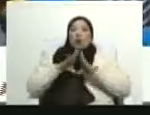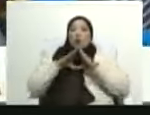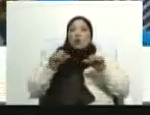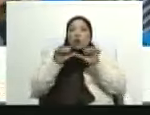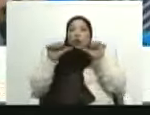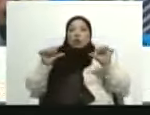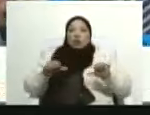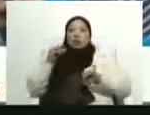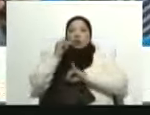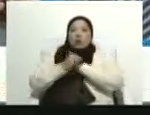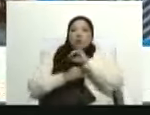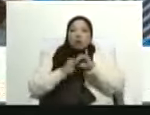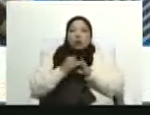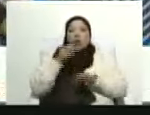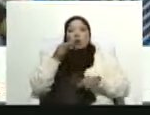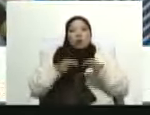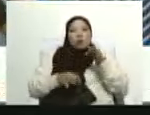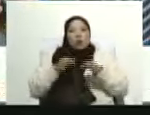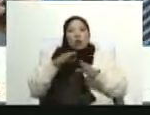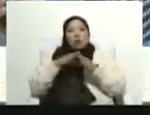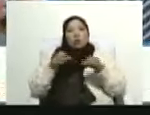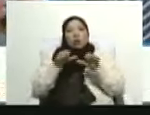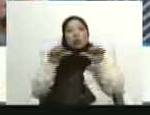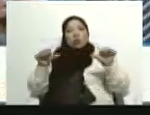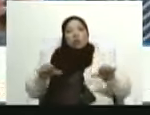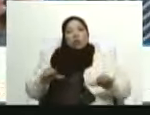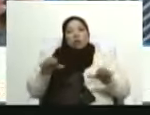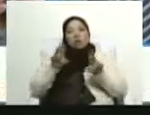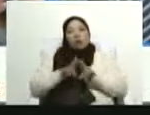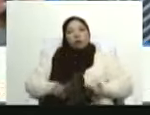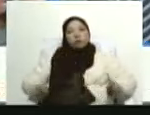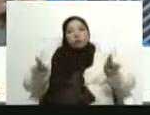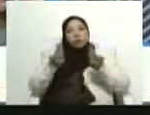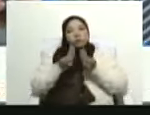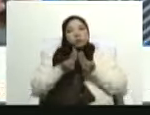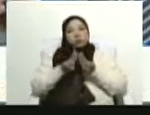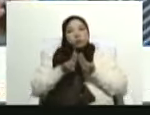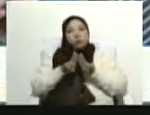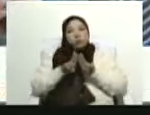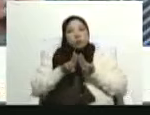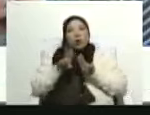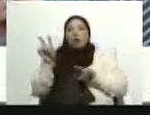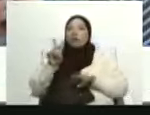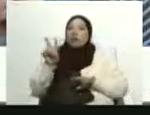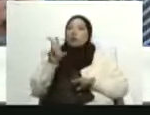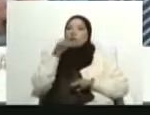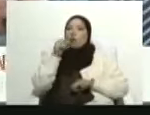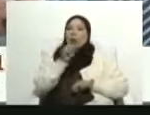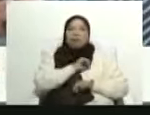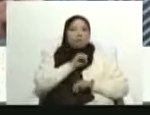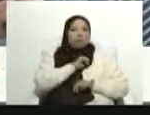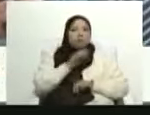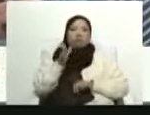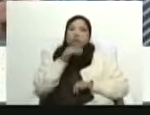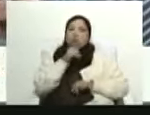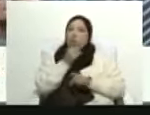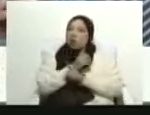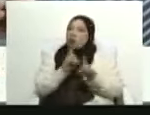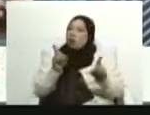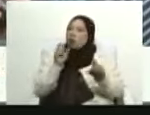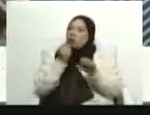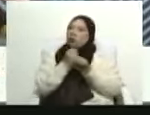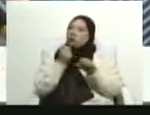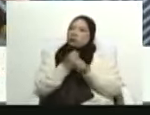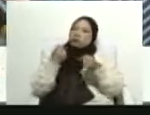sistema internacional de justicia y con todo el sistema de Naciones Unidas. Venezuela no tiene nada que temer. Venezuela es una democracia, repito, sólida, pero la ejercemos